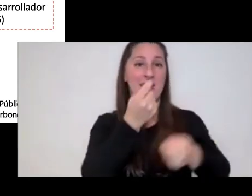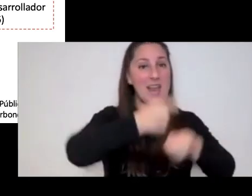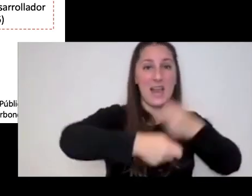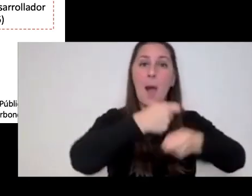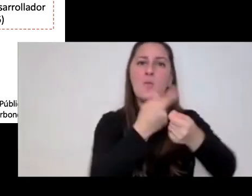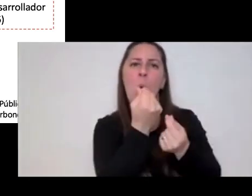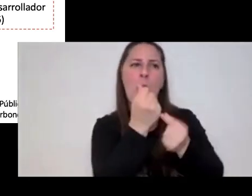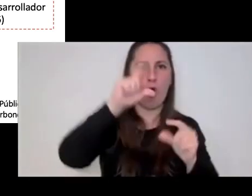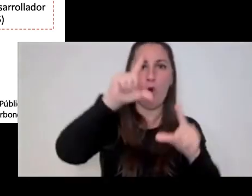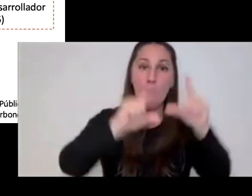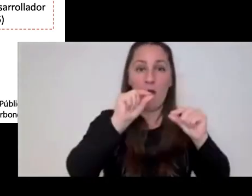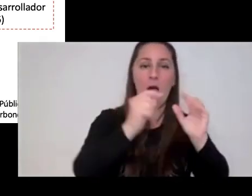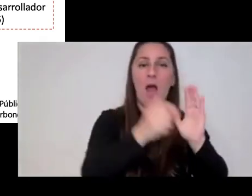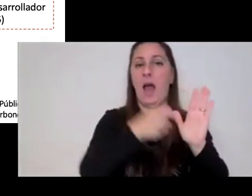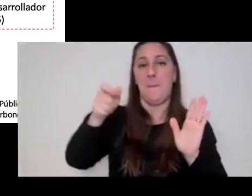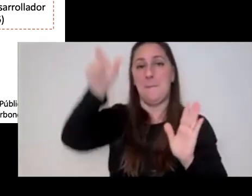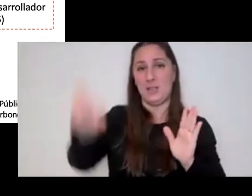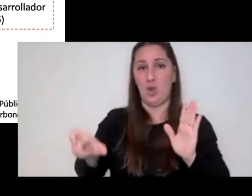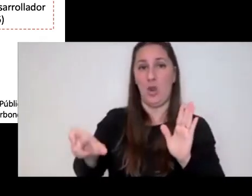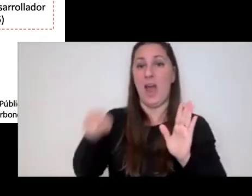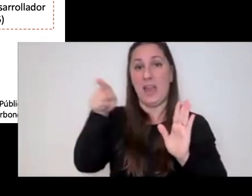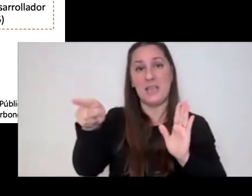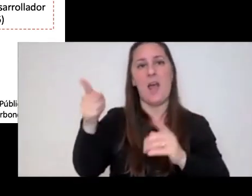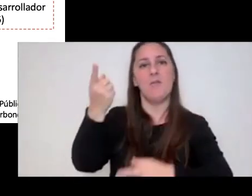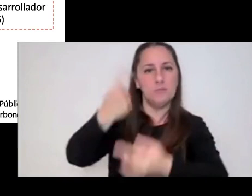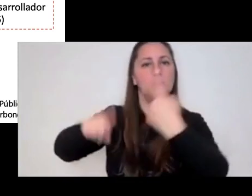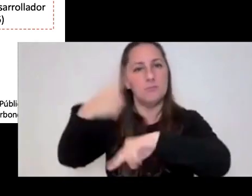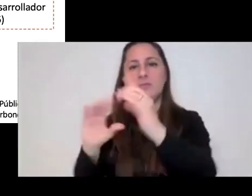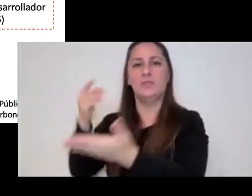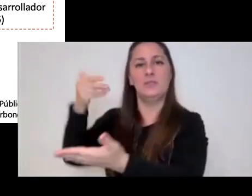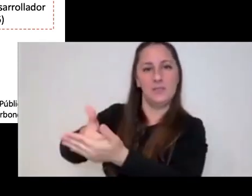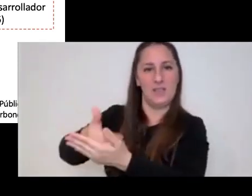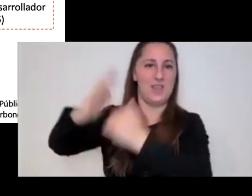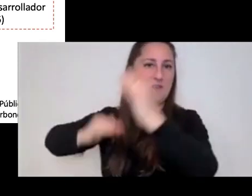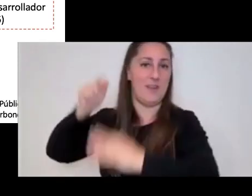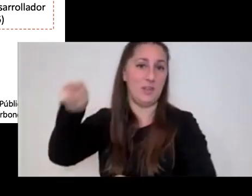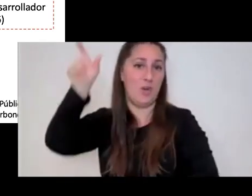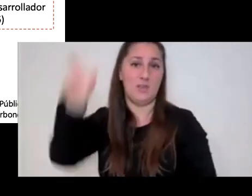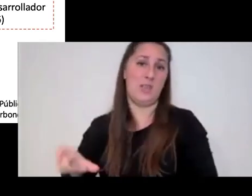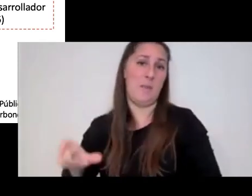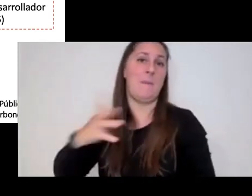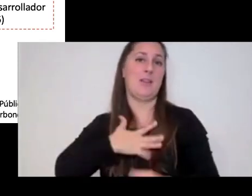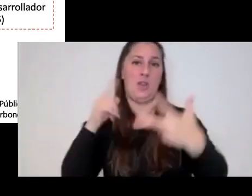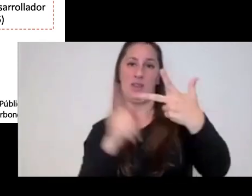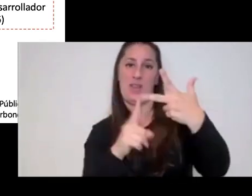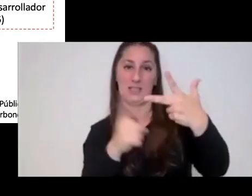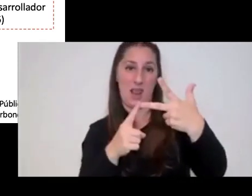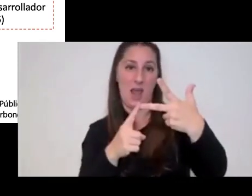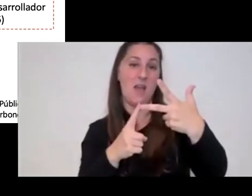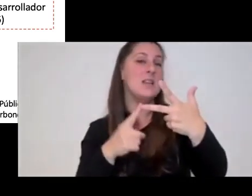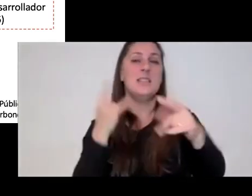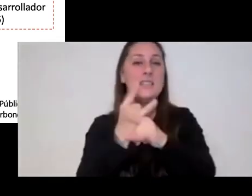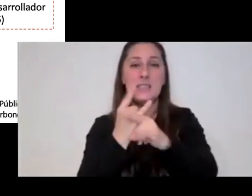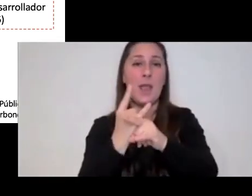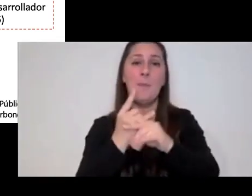la persona que lleva adelante el proyecto de inversión, que forzosamente es un sujeto de la tercera categoría y forzosamente va a estar sometido al impuesto a las ganancias por